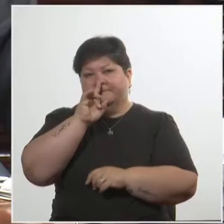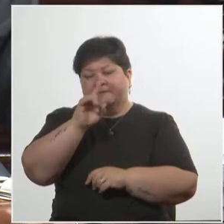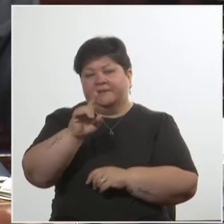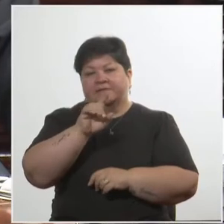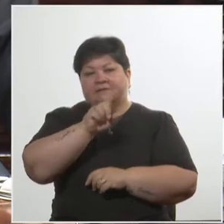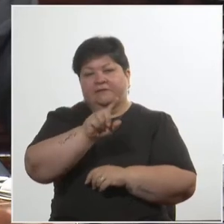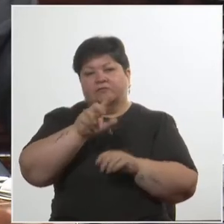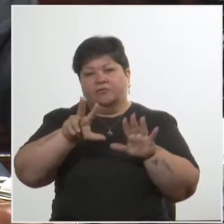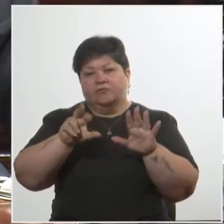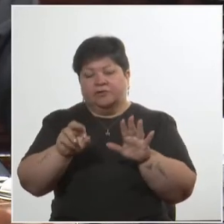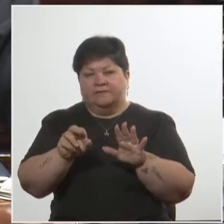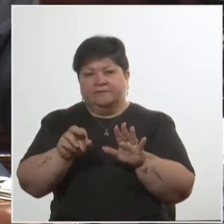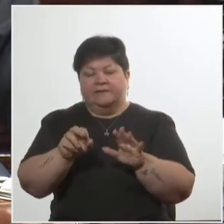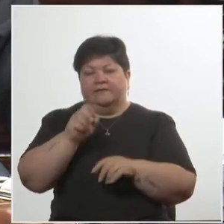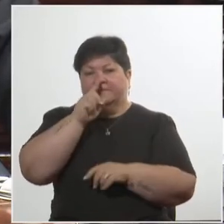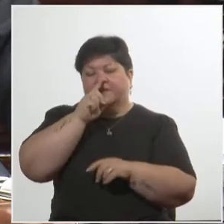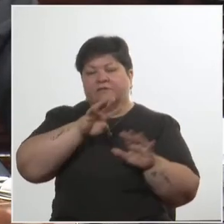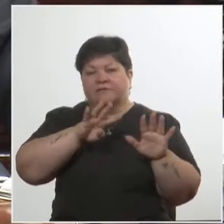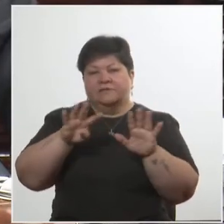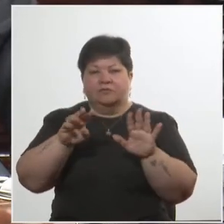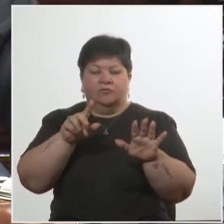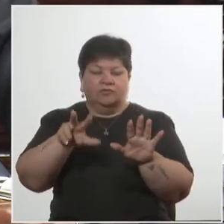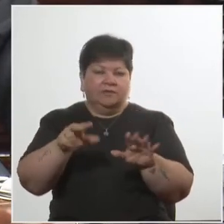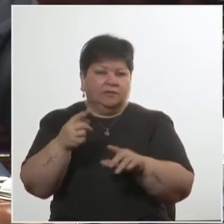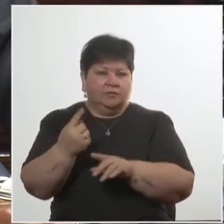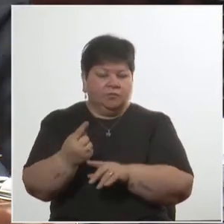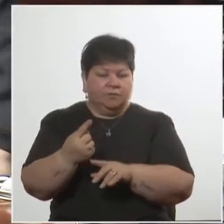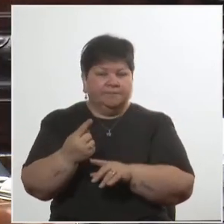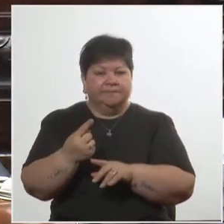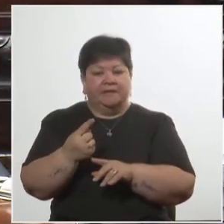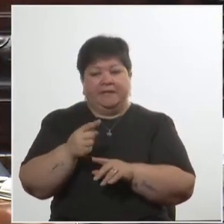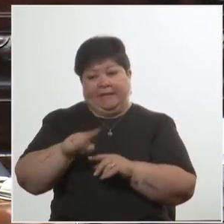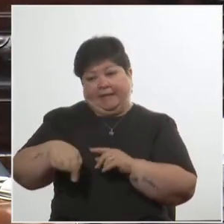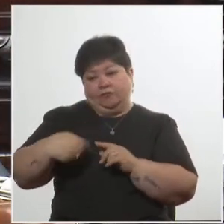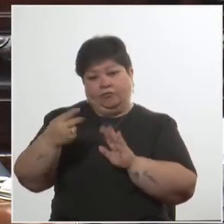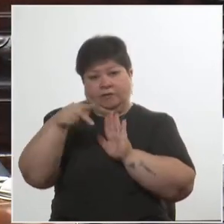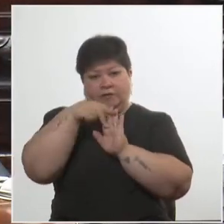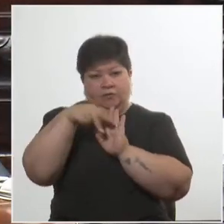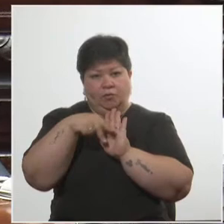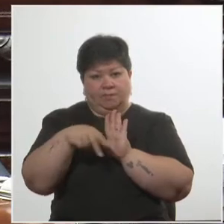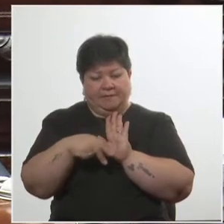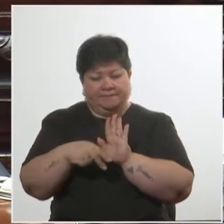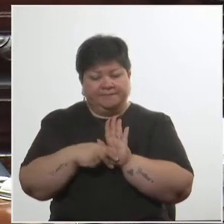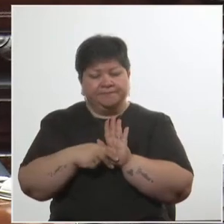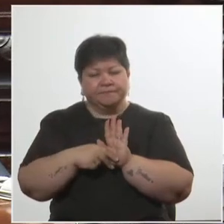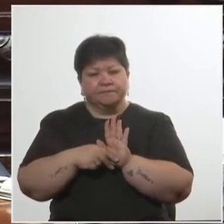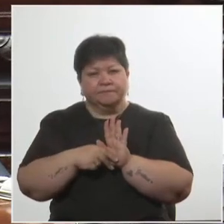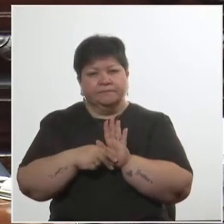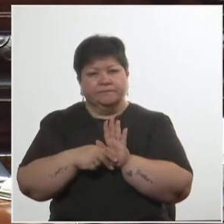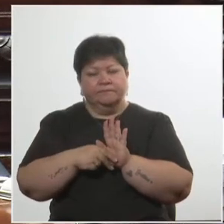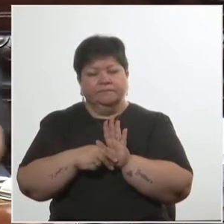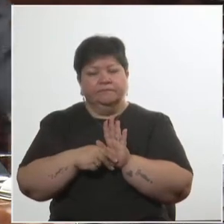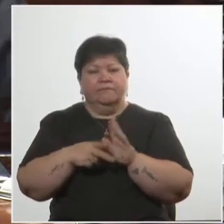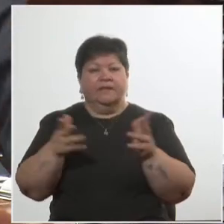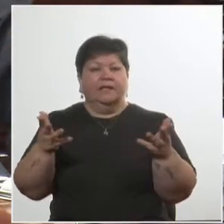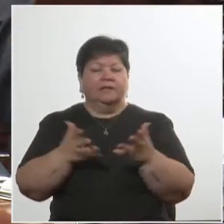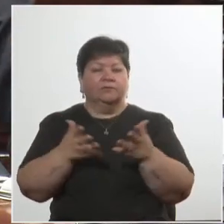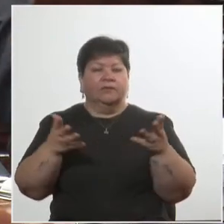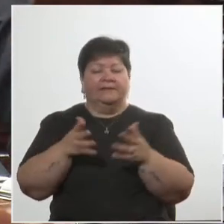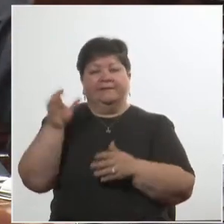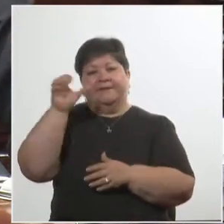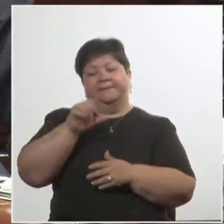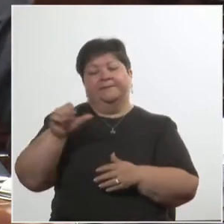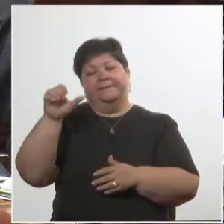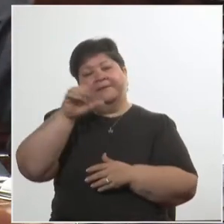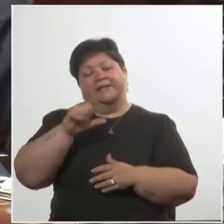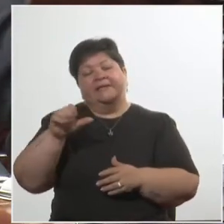1981 y las normas modificativas sucesivas en la actualidad las empresas de